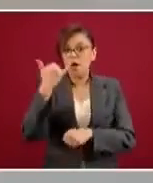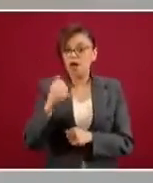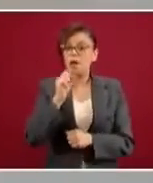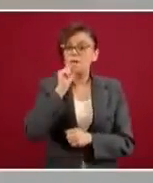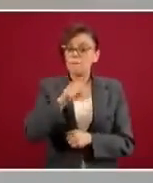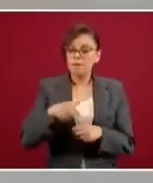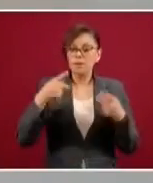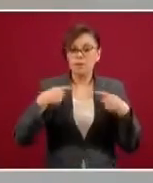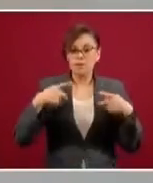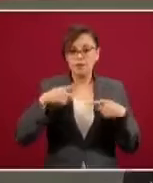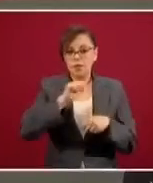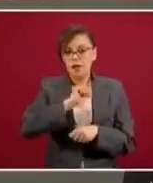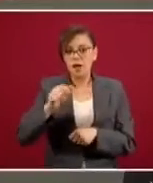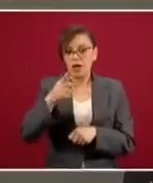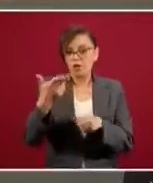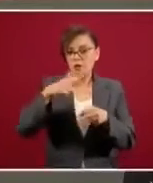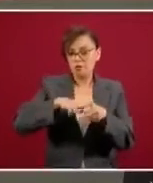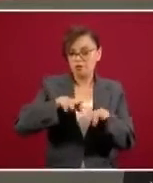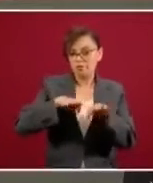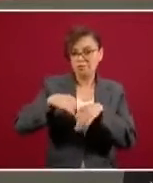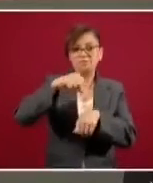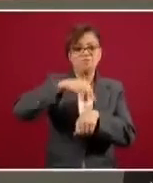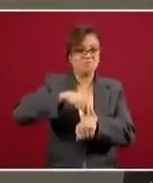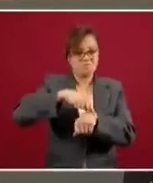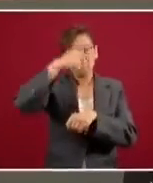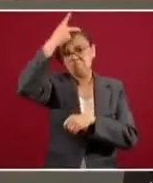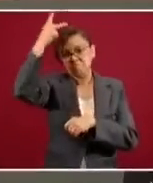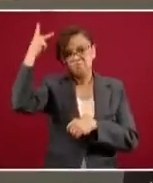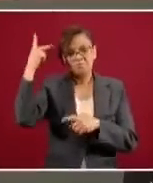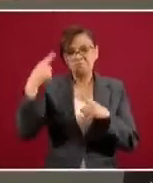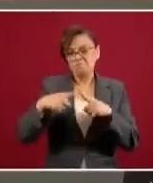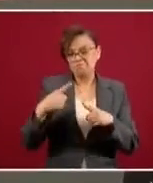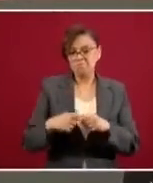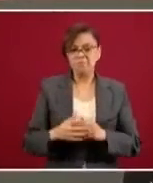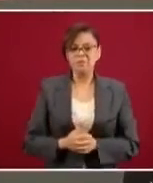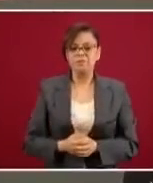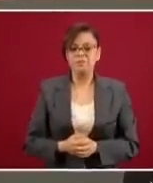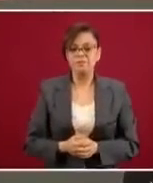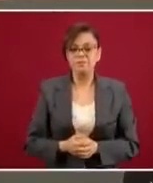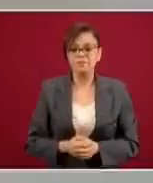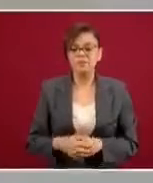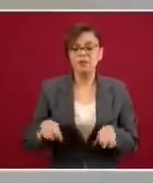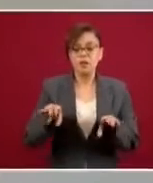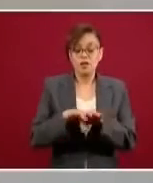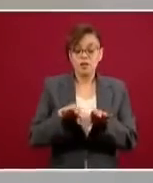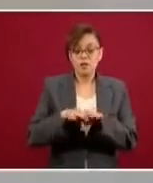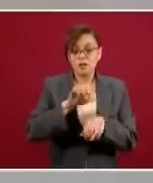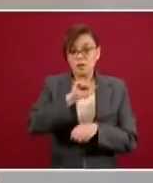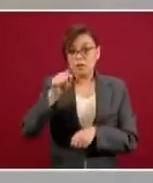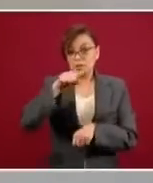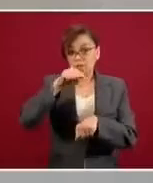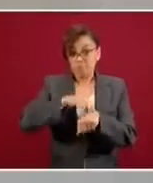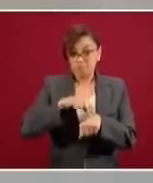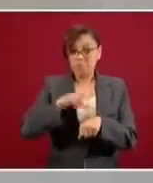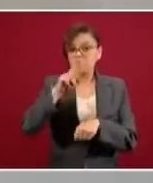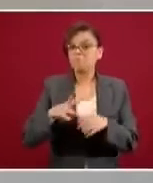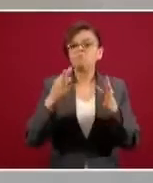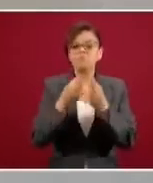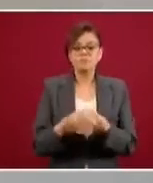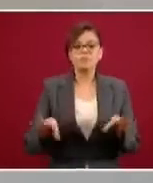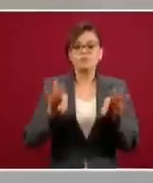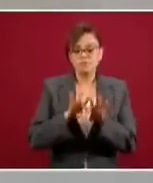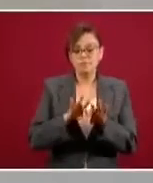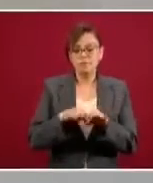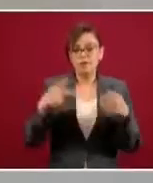las demás personas. Respecto al manejo médico, lo que es importante es que las personas recuerden lo